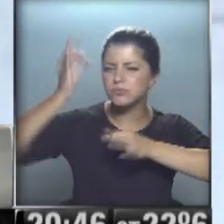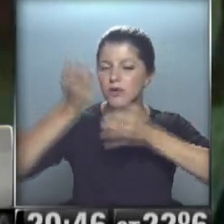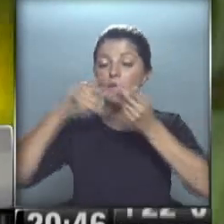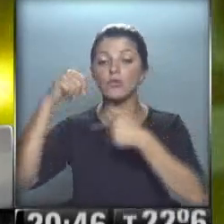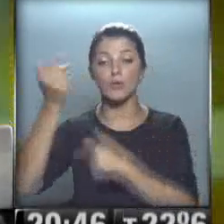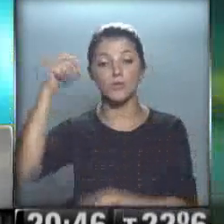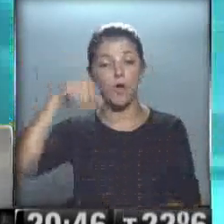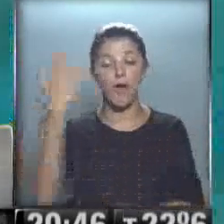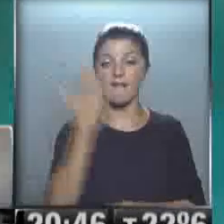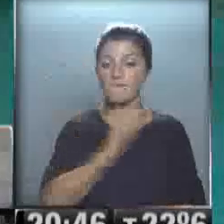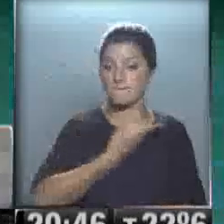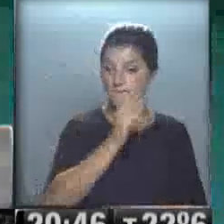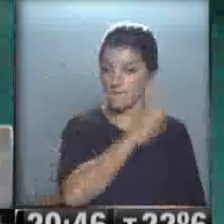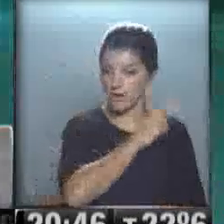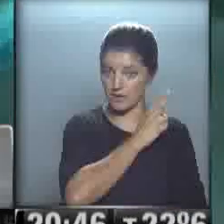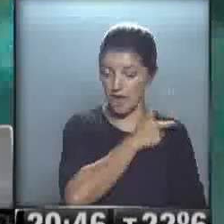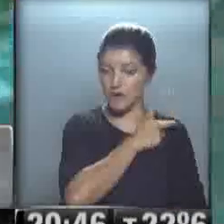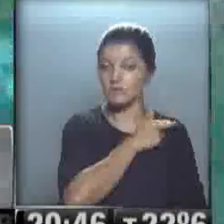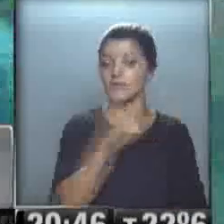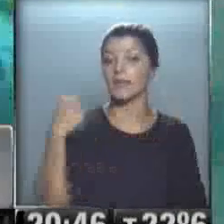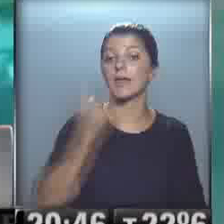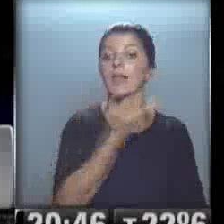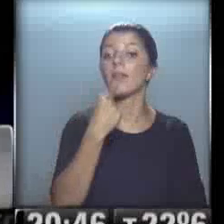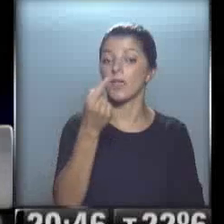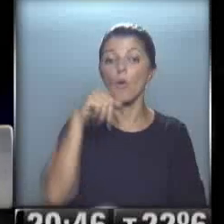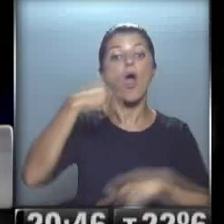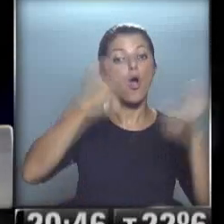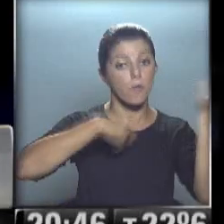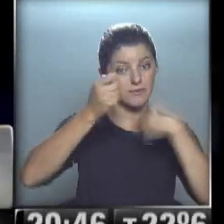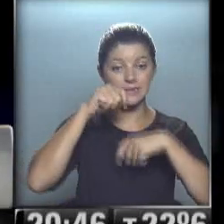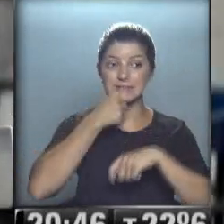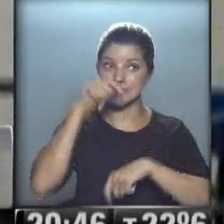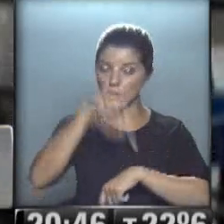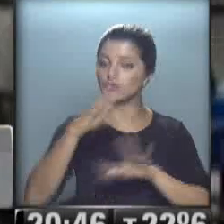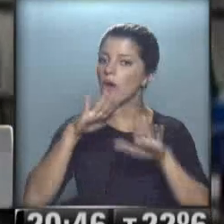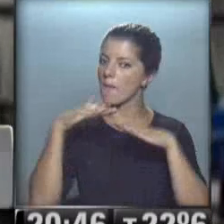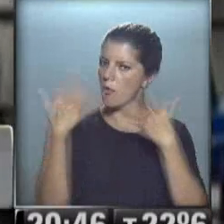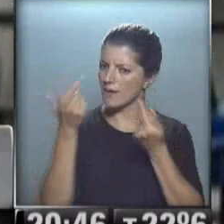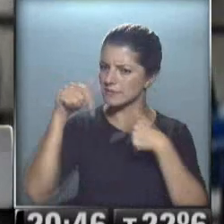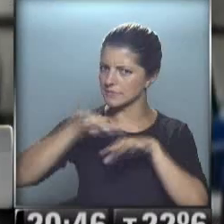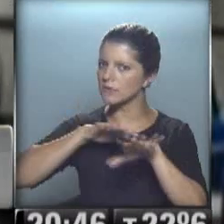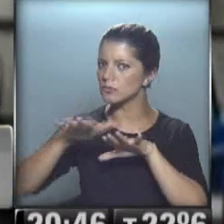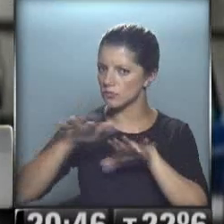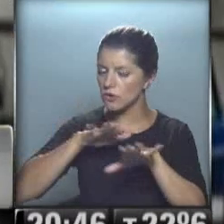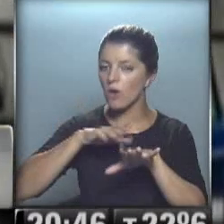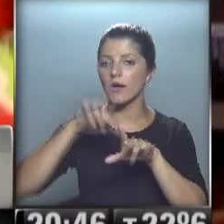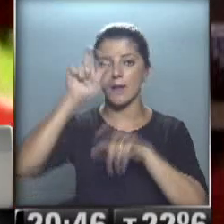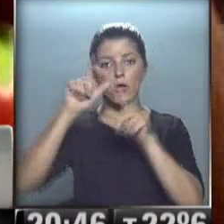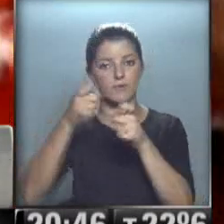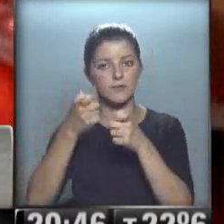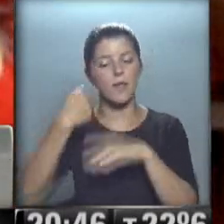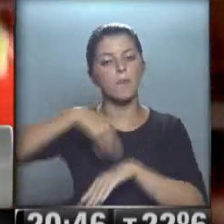general Eric Schneiderman advirtió a los comerciantes que se aprovechan de las necesidades de la población.